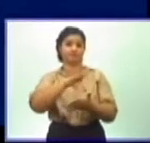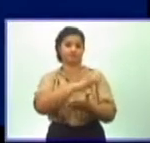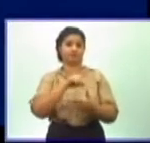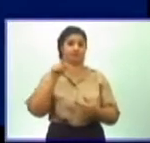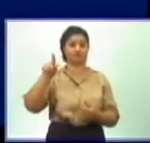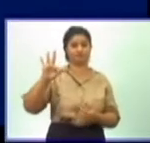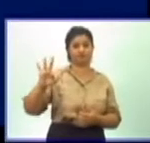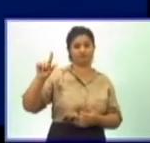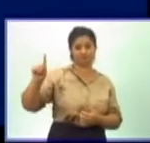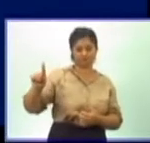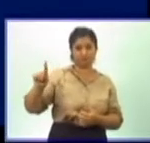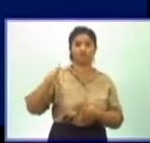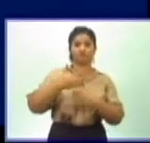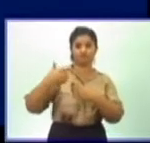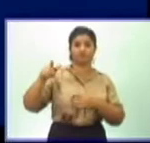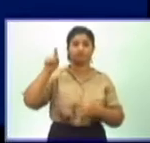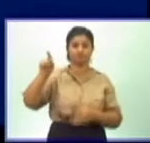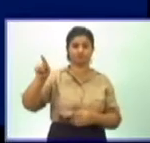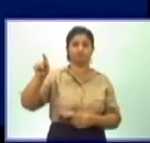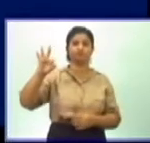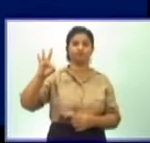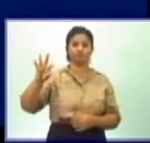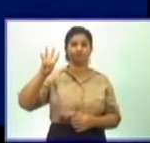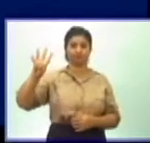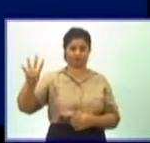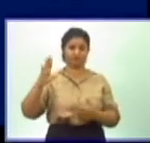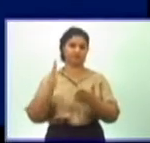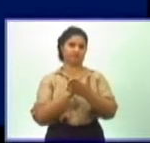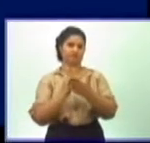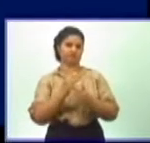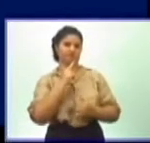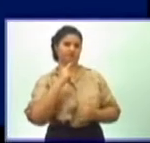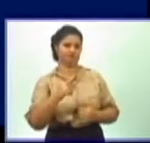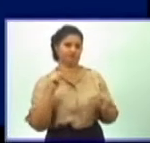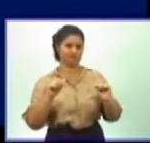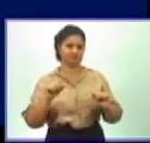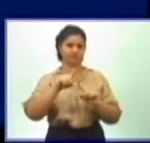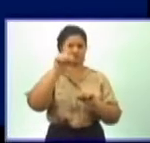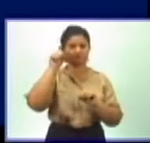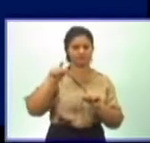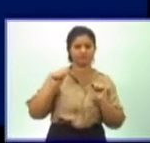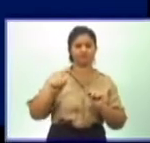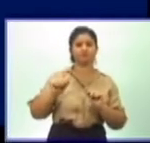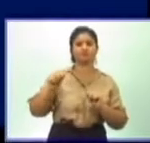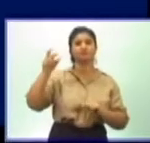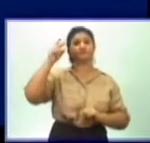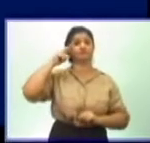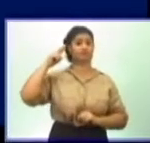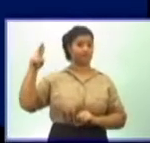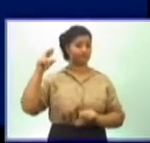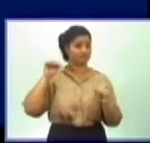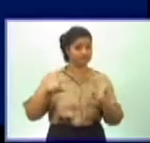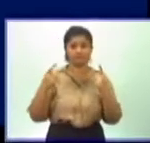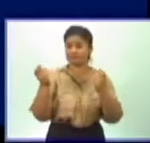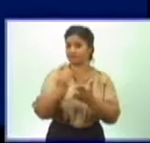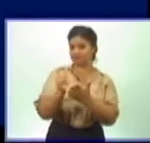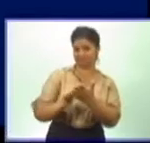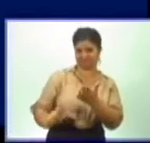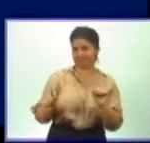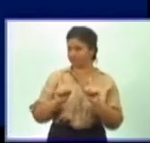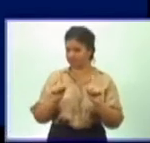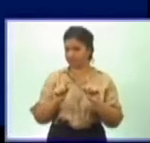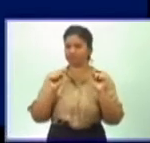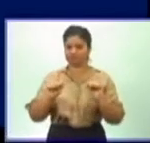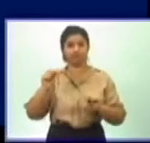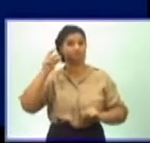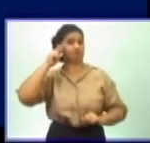181 a la 184 del libro de texto, y responder. Esto es solamente para recordar, ustedes no tienen que tomar nota. ¿Quién